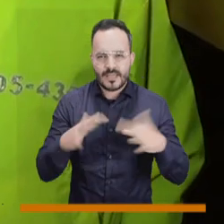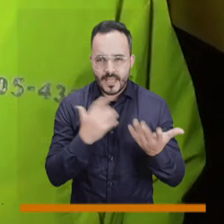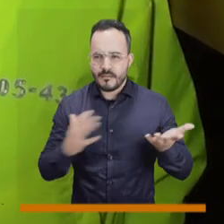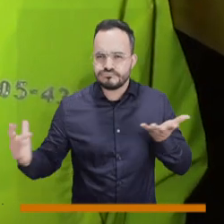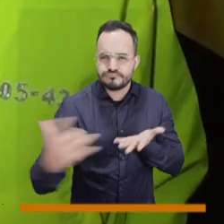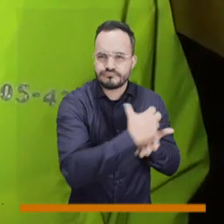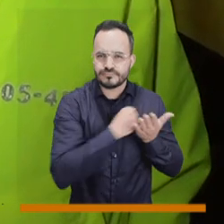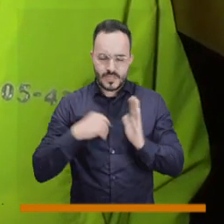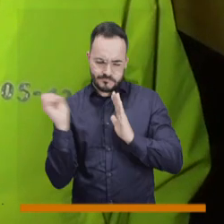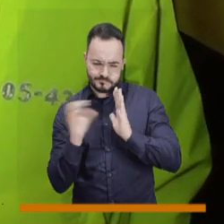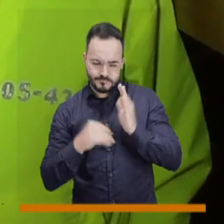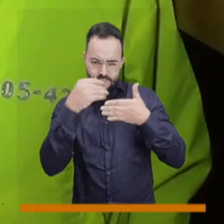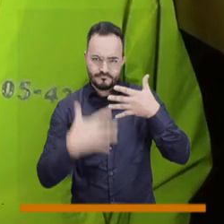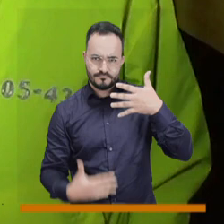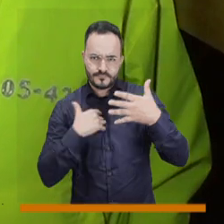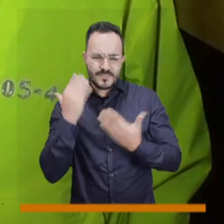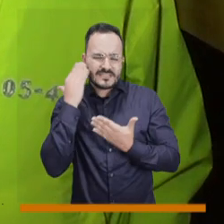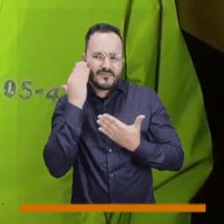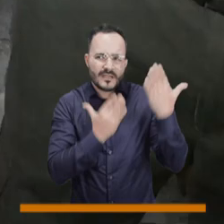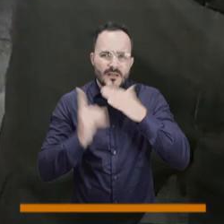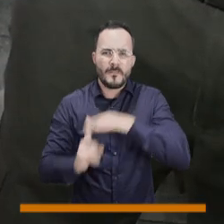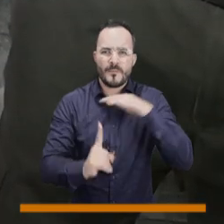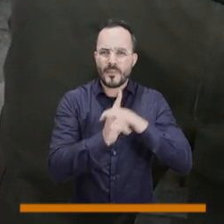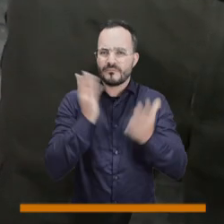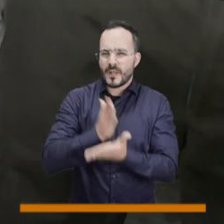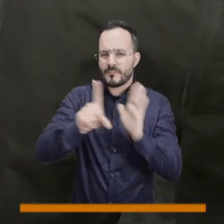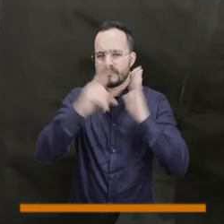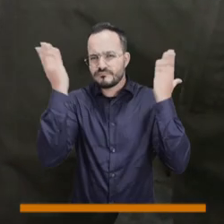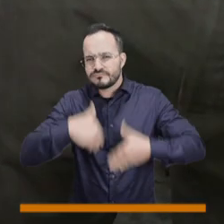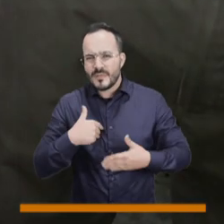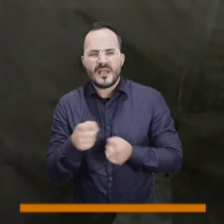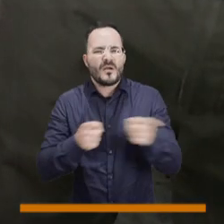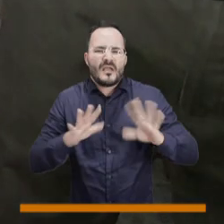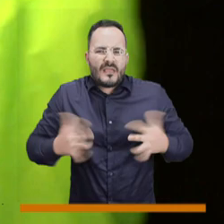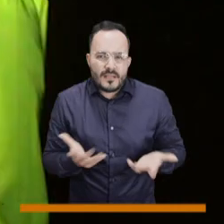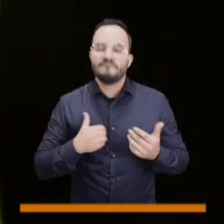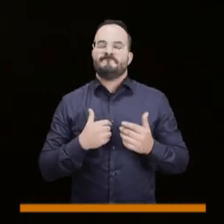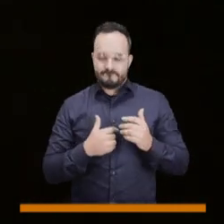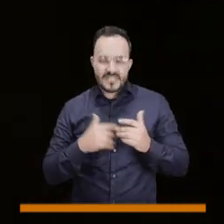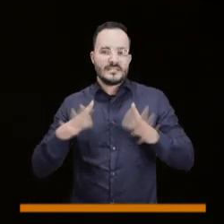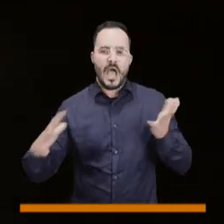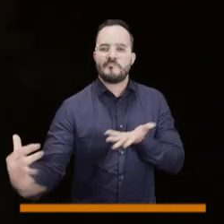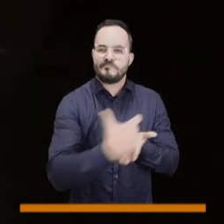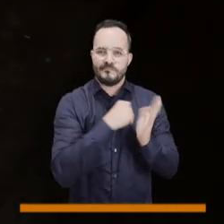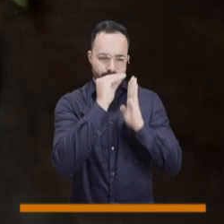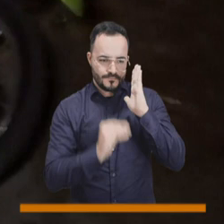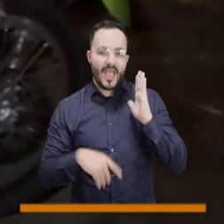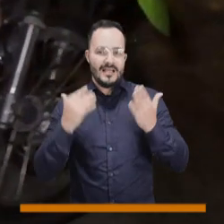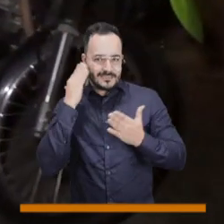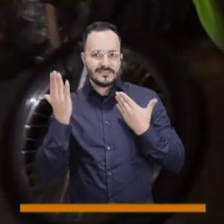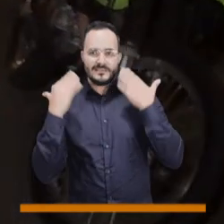ejercicio que se llama el Inventario Criminal Unificado. Y ese ejercicio nos ha permitido tener una realidad del crimen organizado en Medellín y